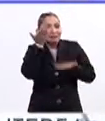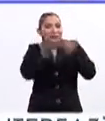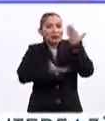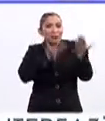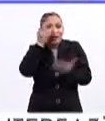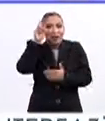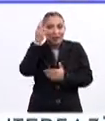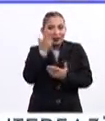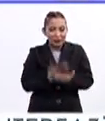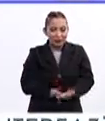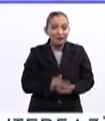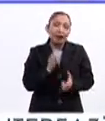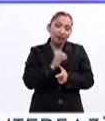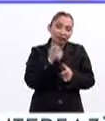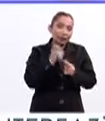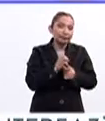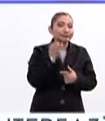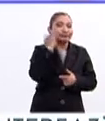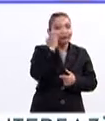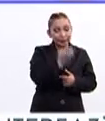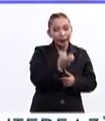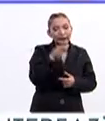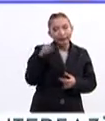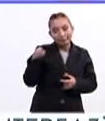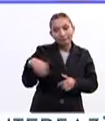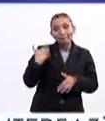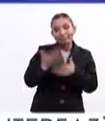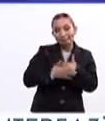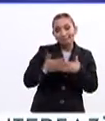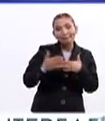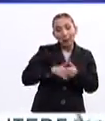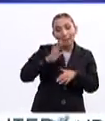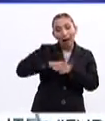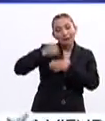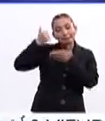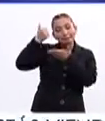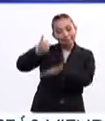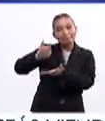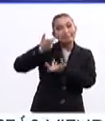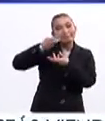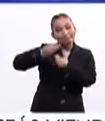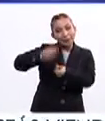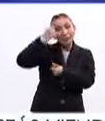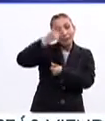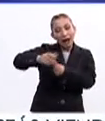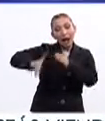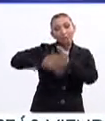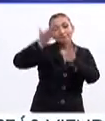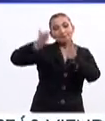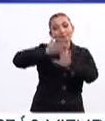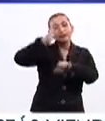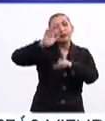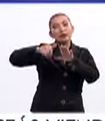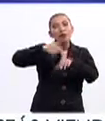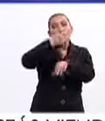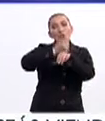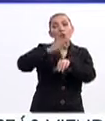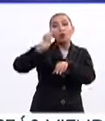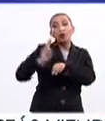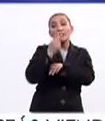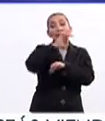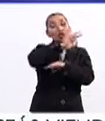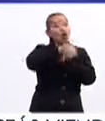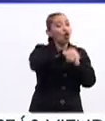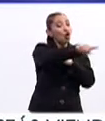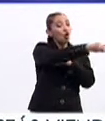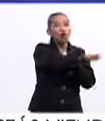a la universidad, y por ello dijo invertir más en ese sentido para crear más universidades y que